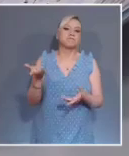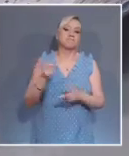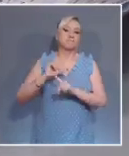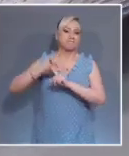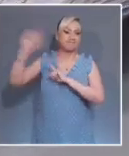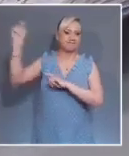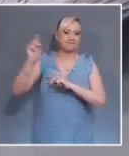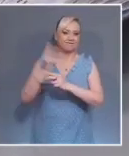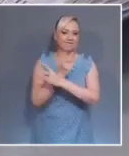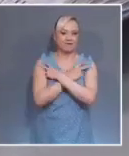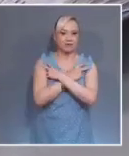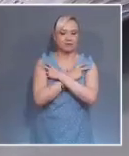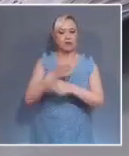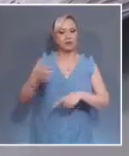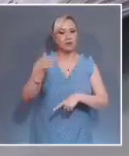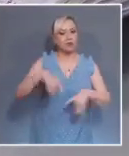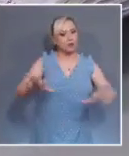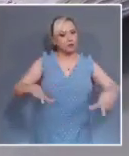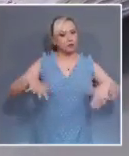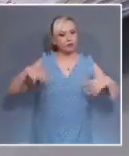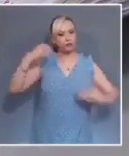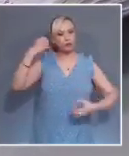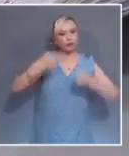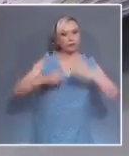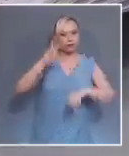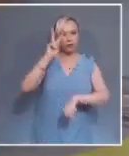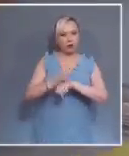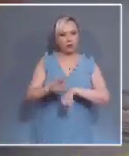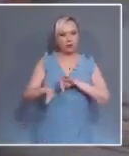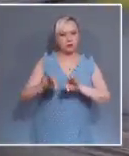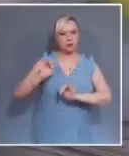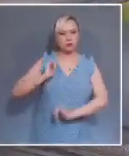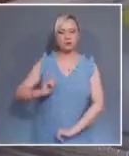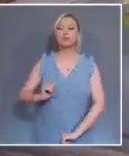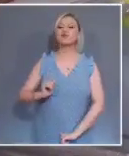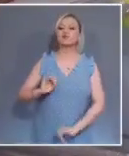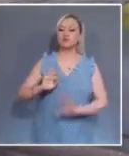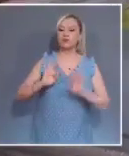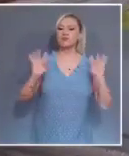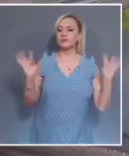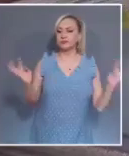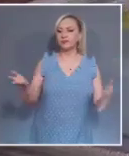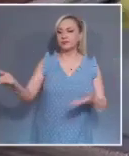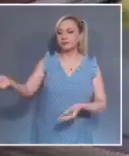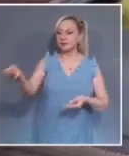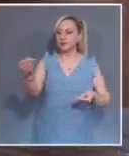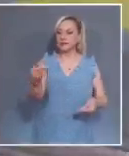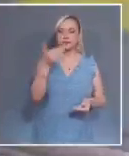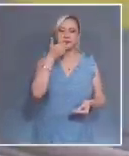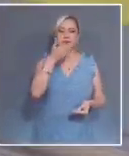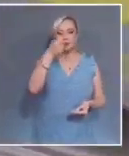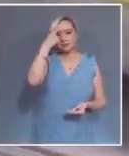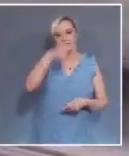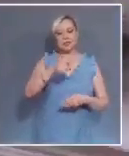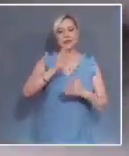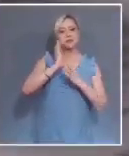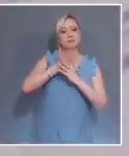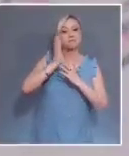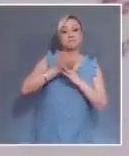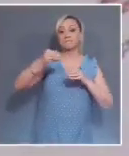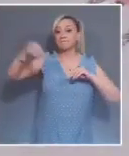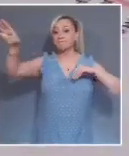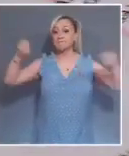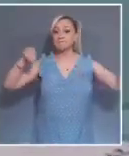conocimiento del Pleno del Consejo de la Judicatura Federal, a fin de que dicho órgano colegiado determine lo